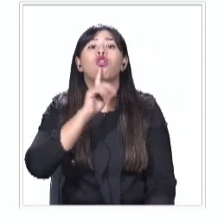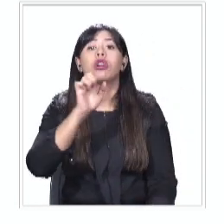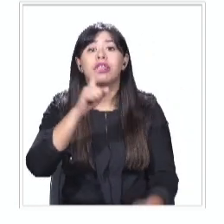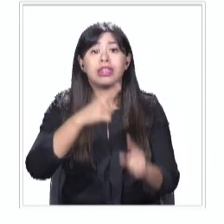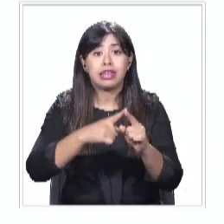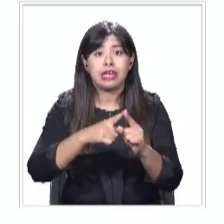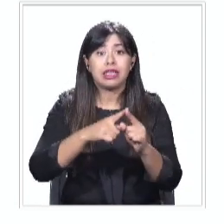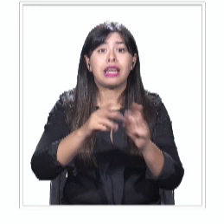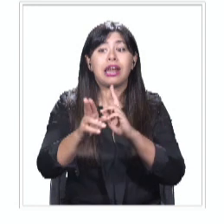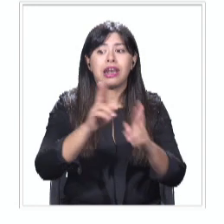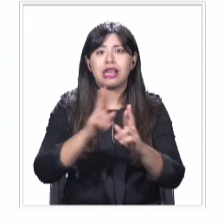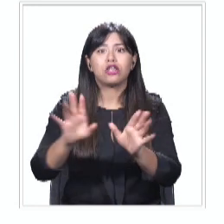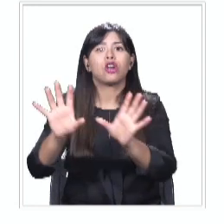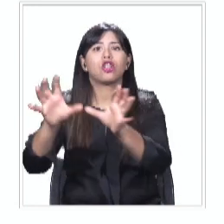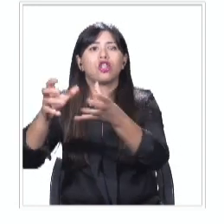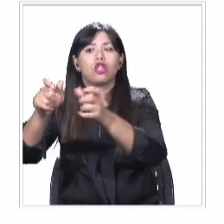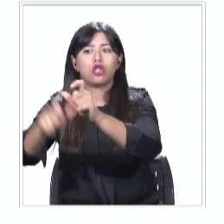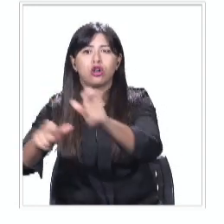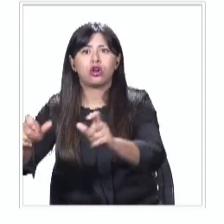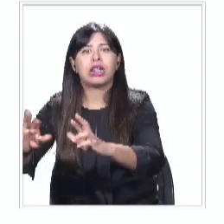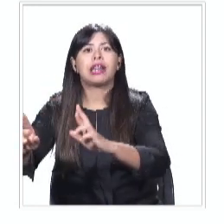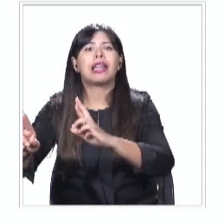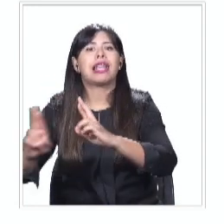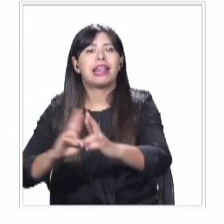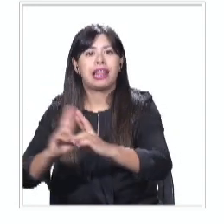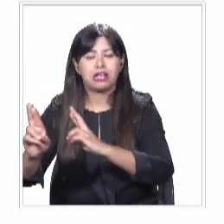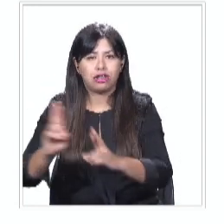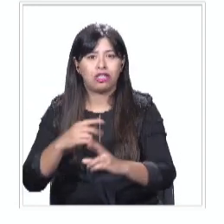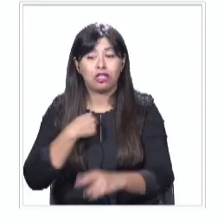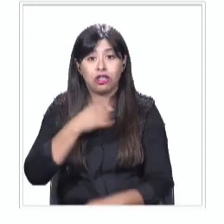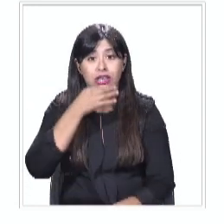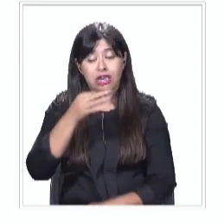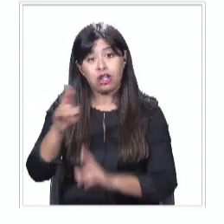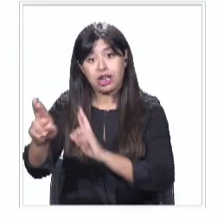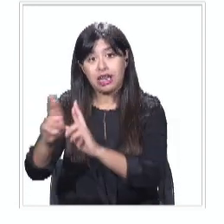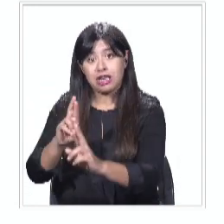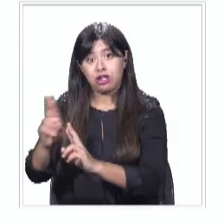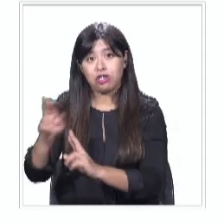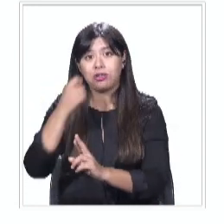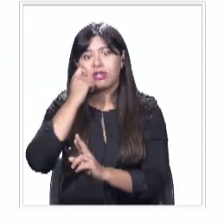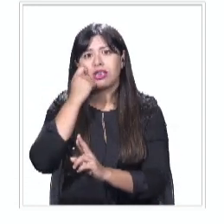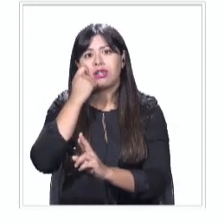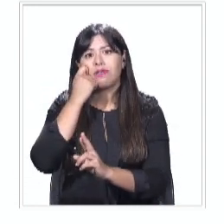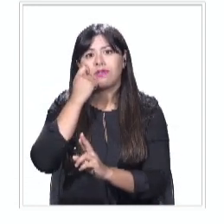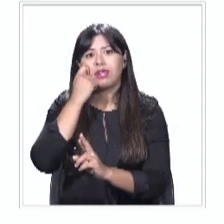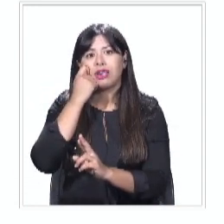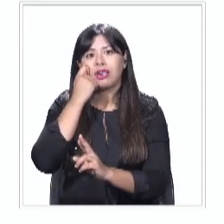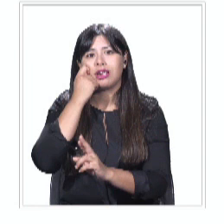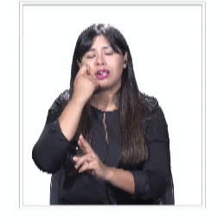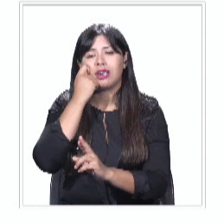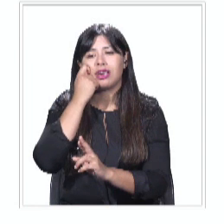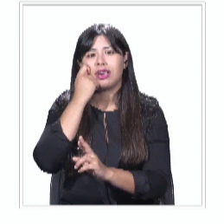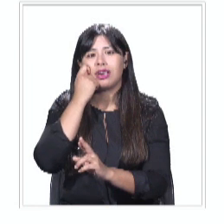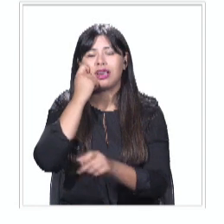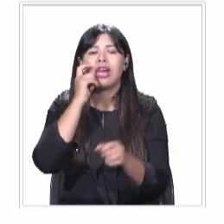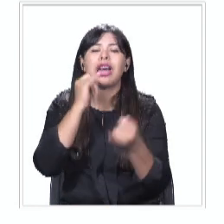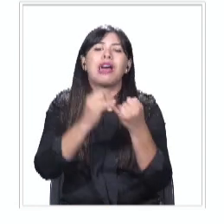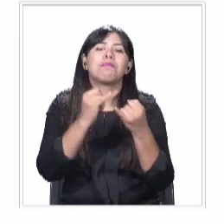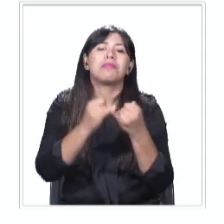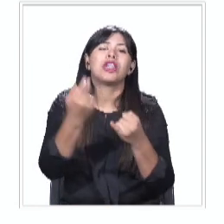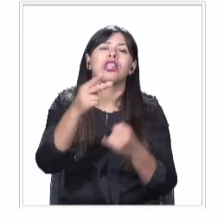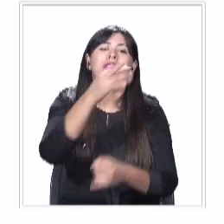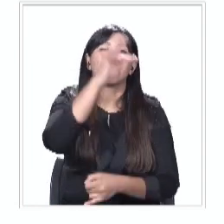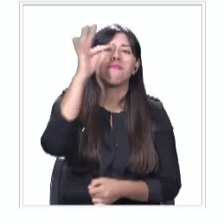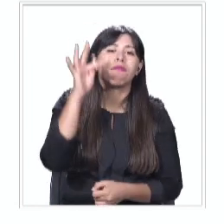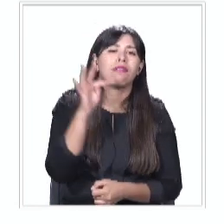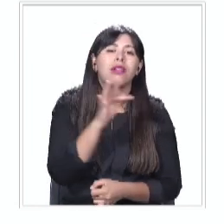somos capaces de establecer una relación. Y cuando digo una relación, no me estoy refiriendo a esos seguidores y amigos de Facebook,